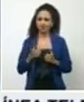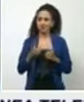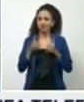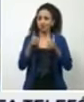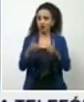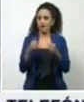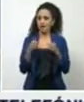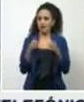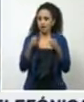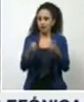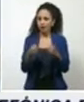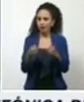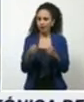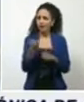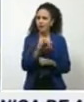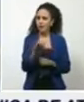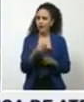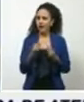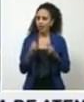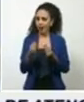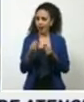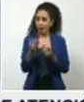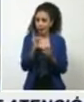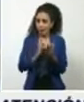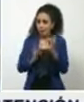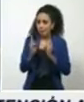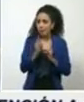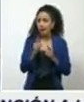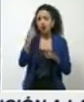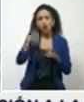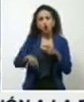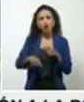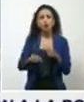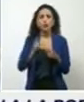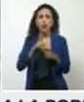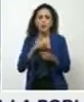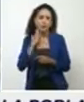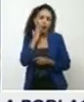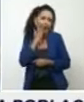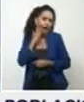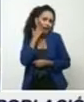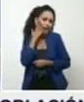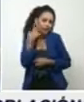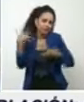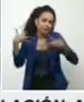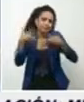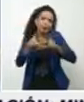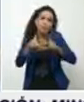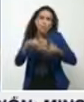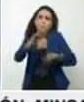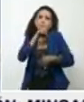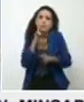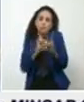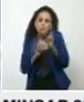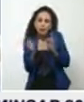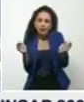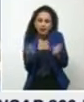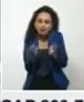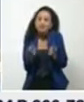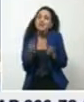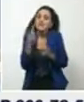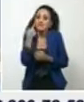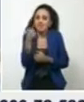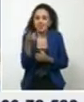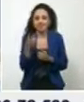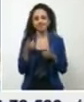de anticuerpos, el problema afectivo de la relación de la madre-hijo, todos son beneficios y por